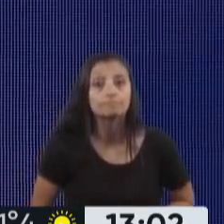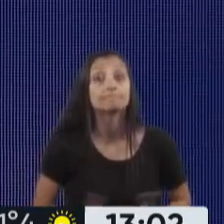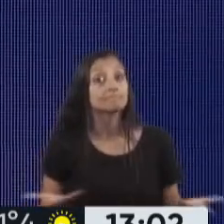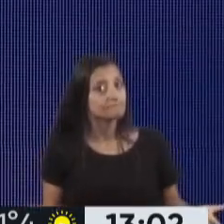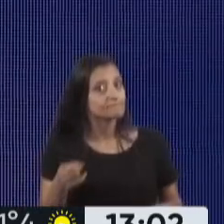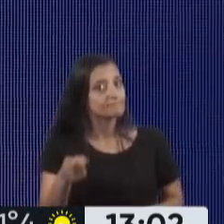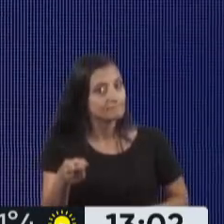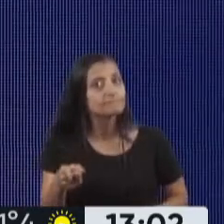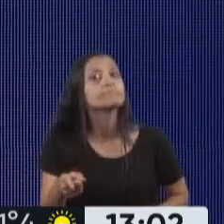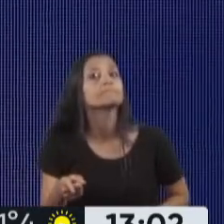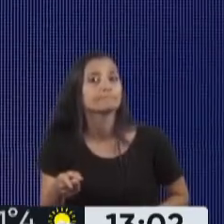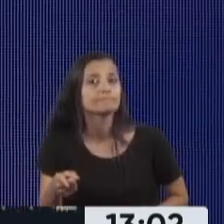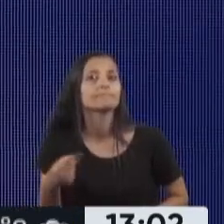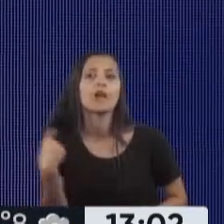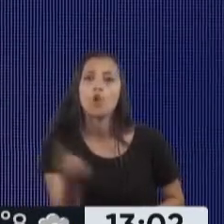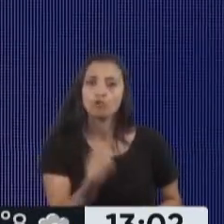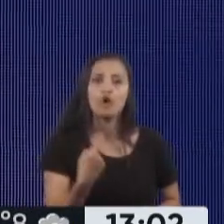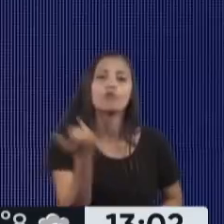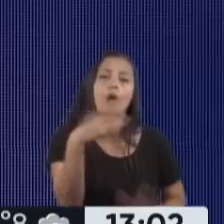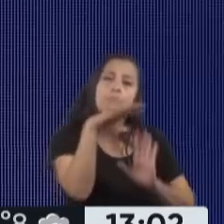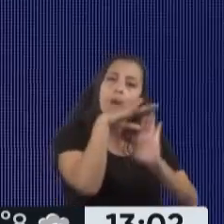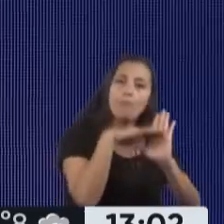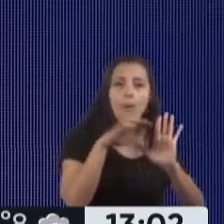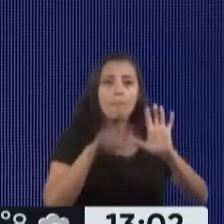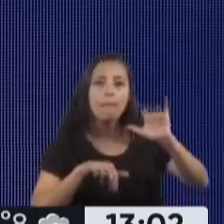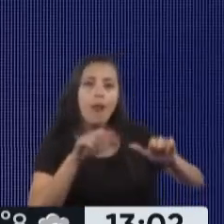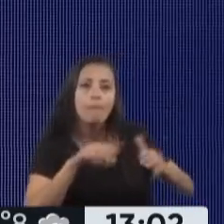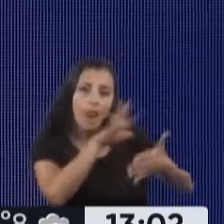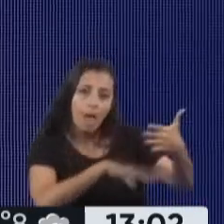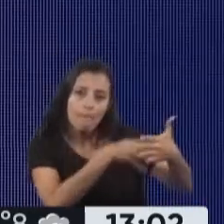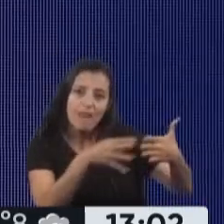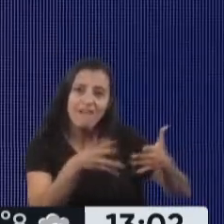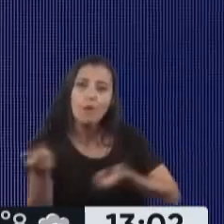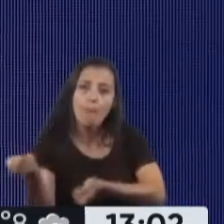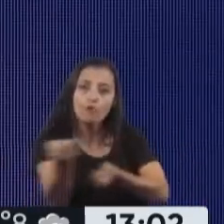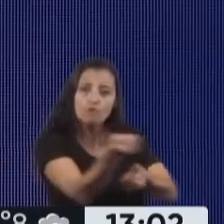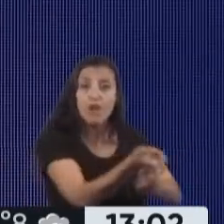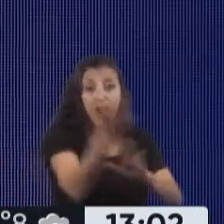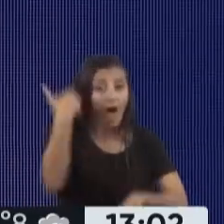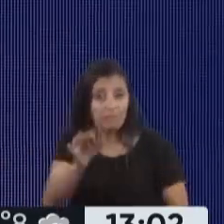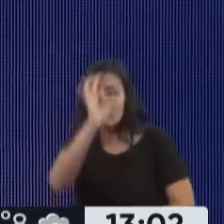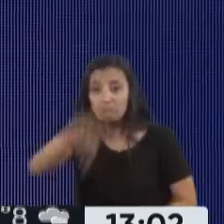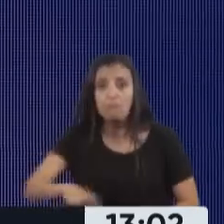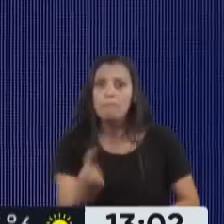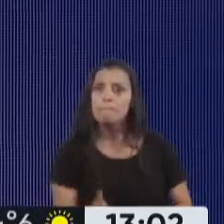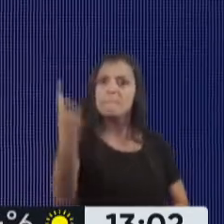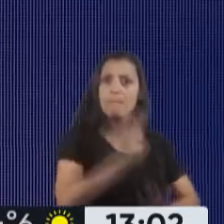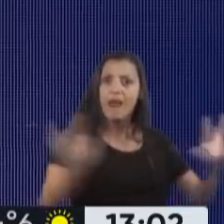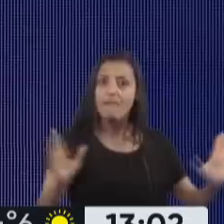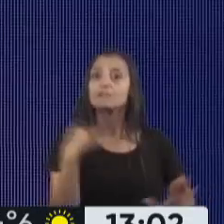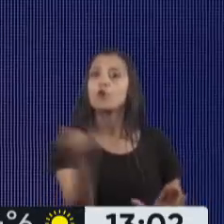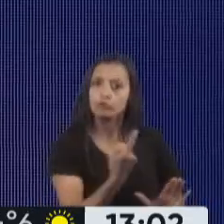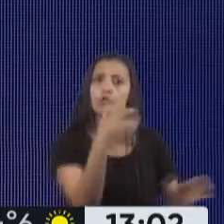Eso, Dios, básicamente fue el programa de la motosierra, algo que no se hizo nunca y nos metimos con un montón de vacas sagradas